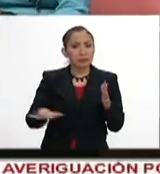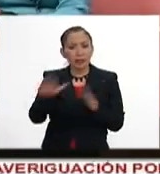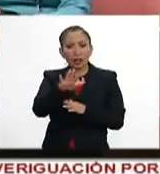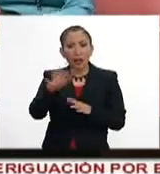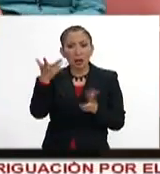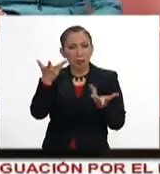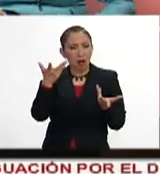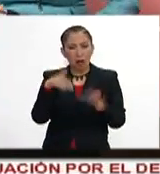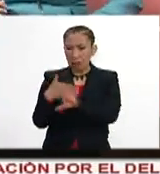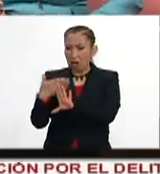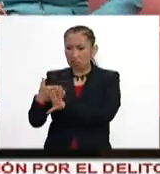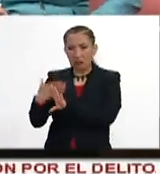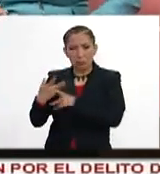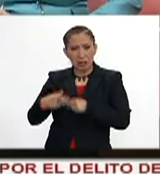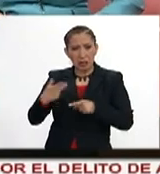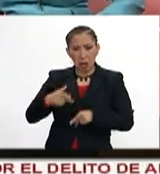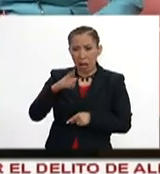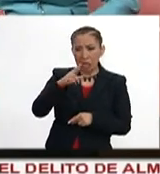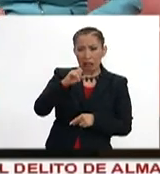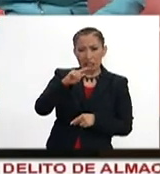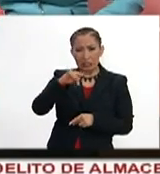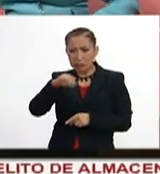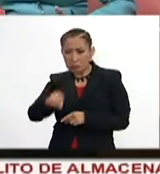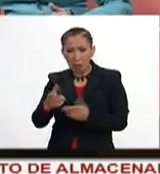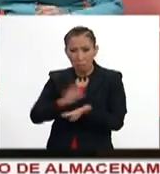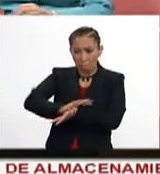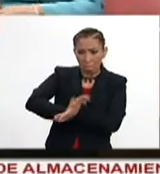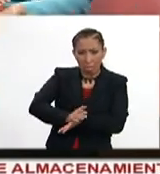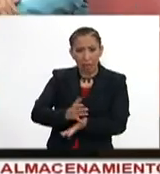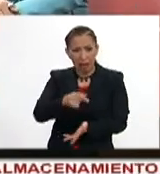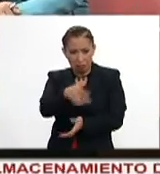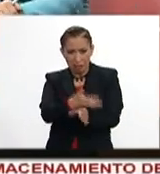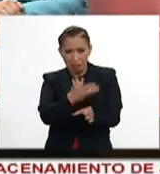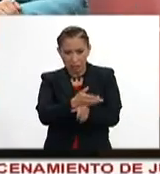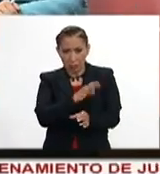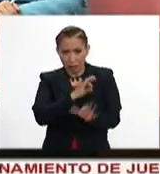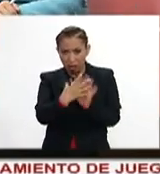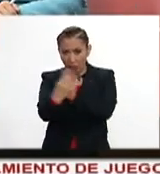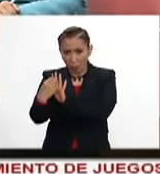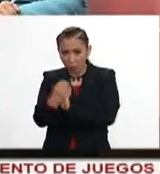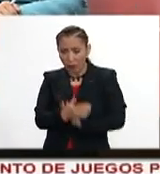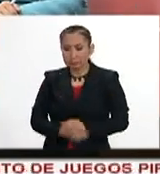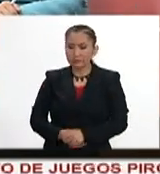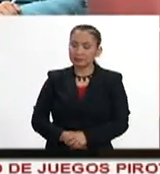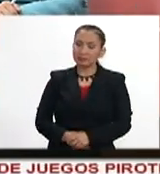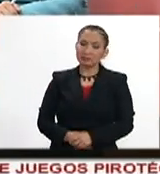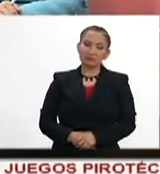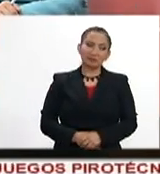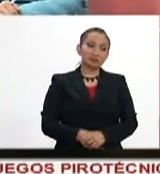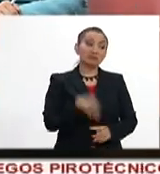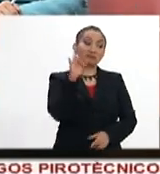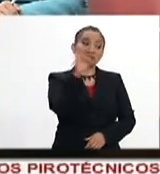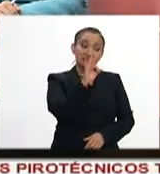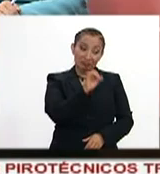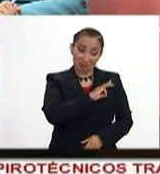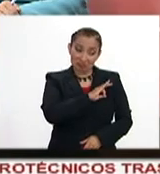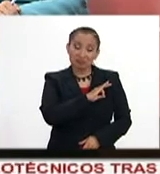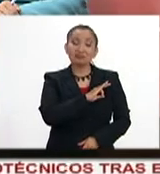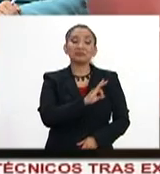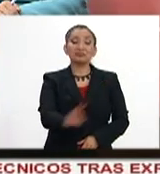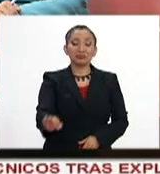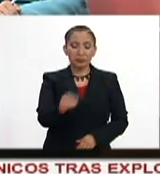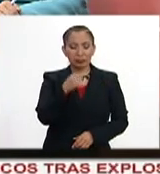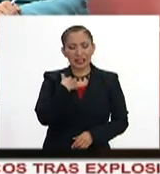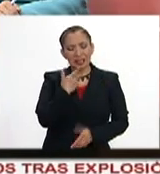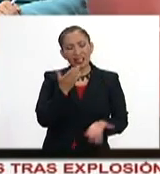antiinmigrante, racista que se está viviendo en los Estados Unidos. Pues sí hay posibilidades.